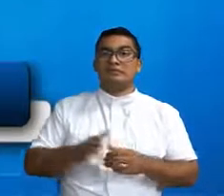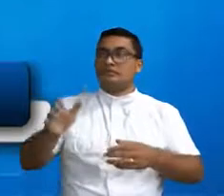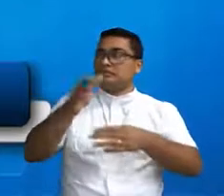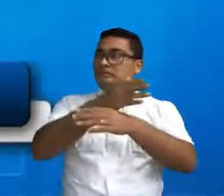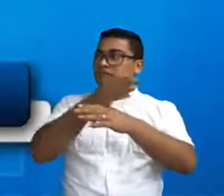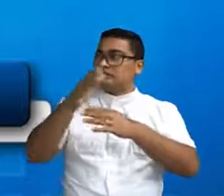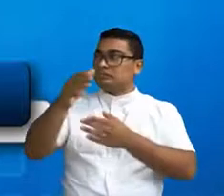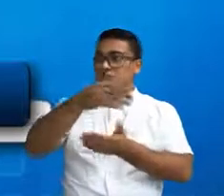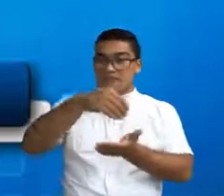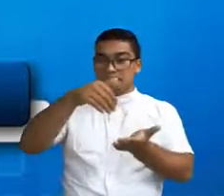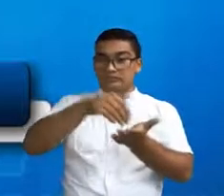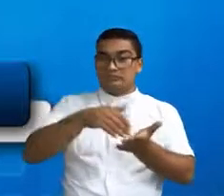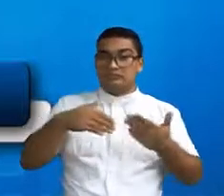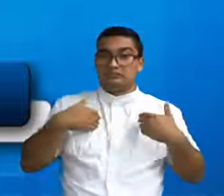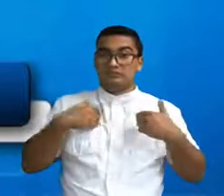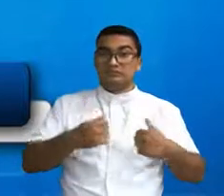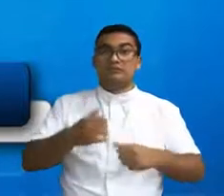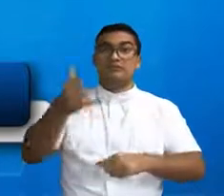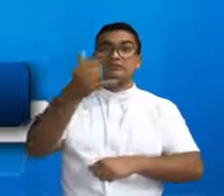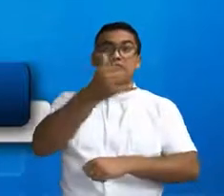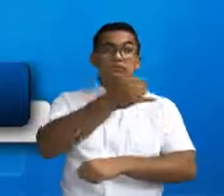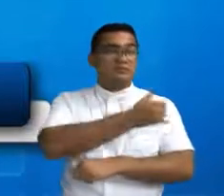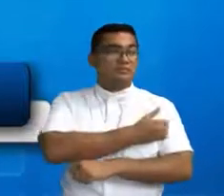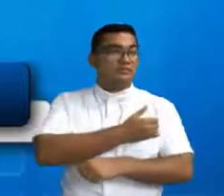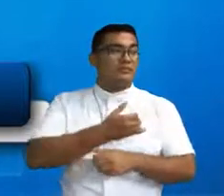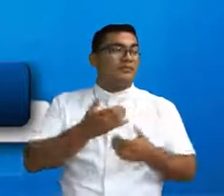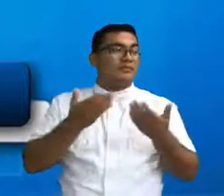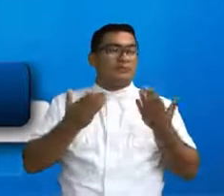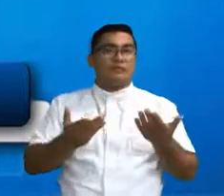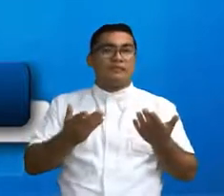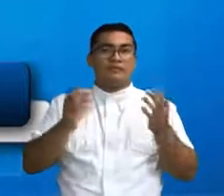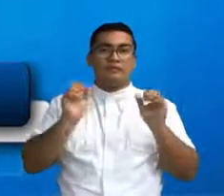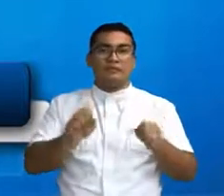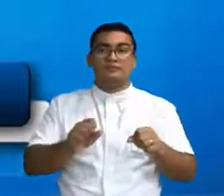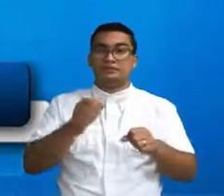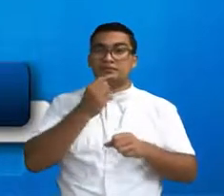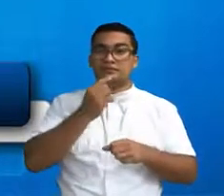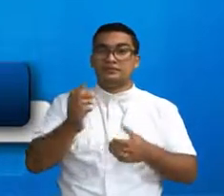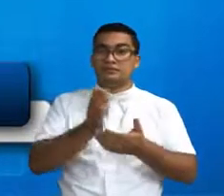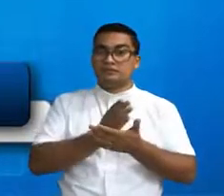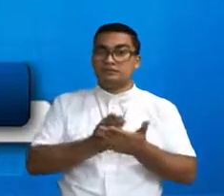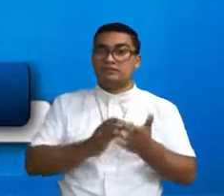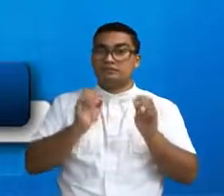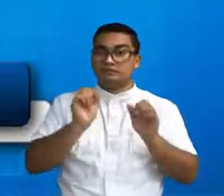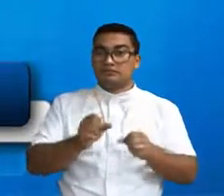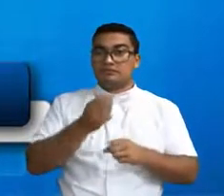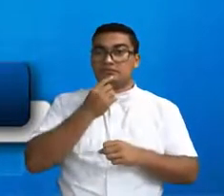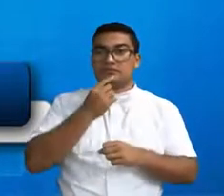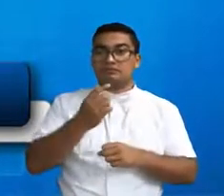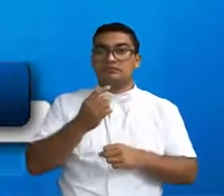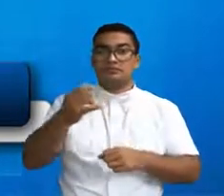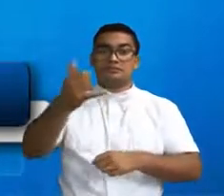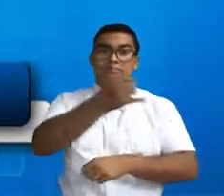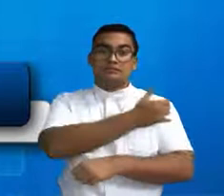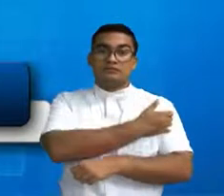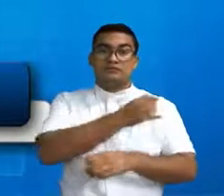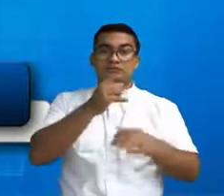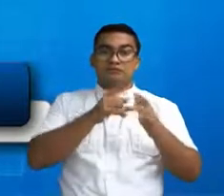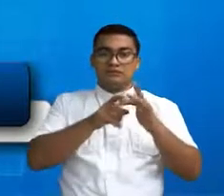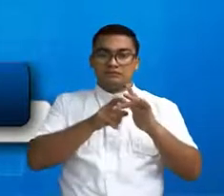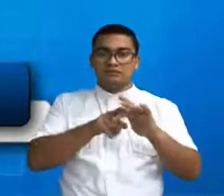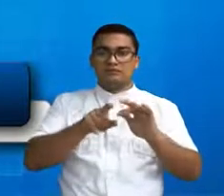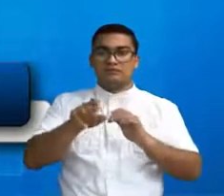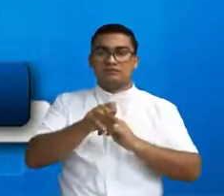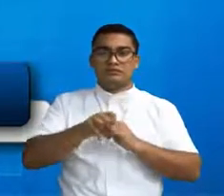salud, tenemos el hospital para tratar los casos psiquiátricos. Correcto, también tenemos lo que es el hospital psicosocial,